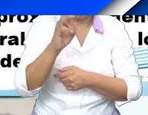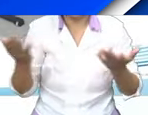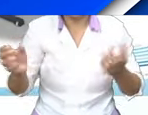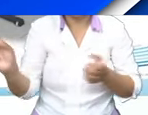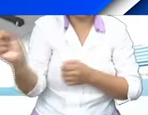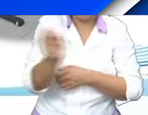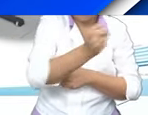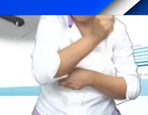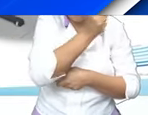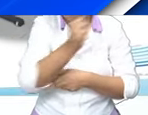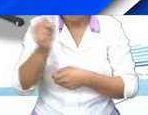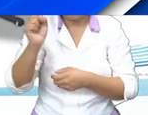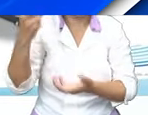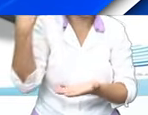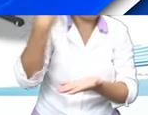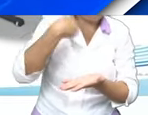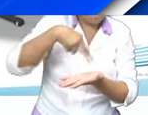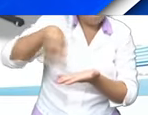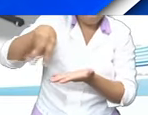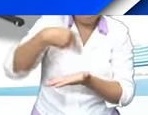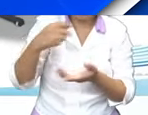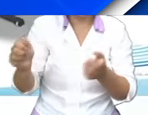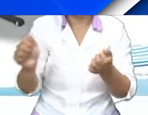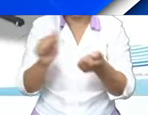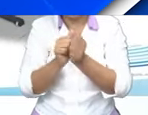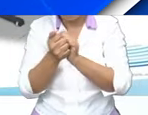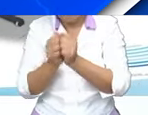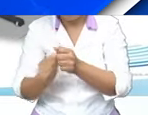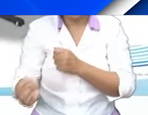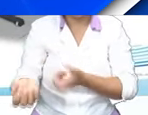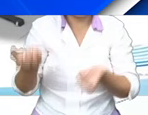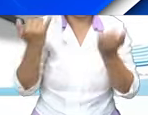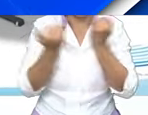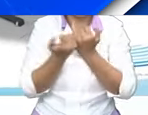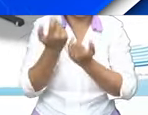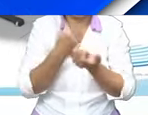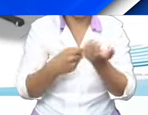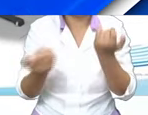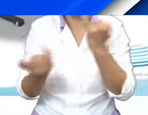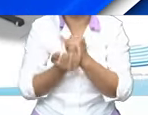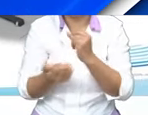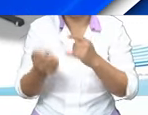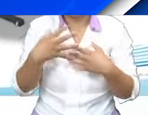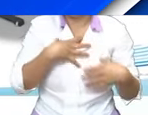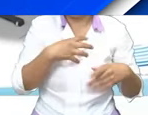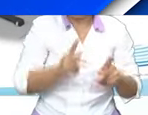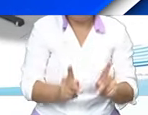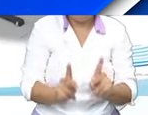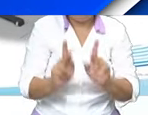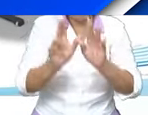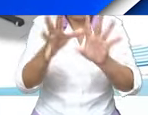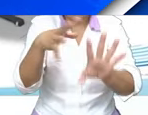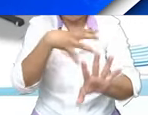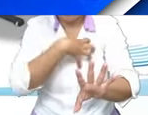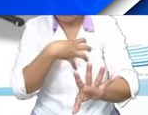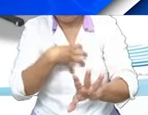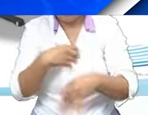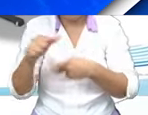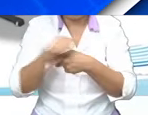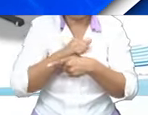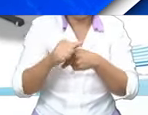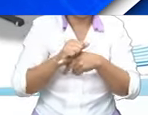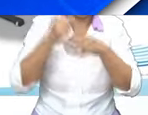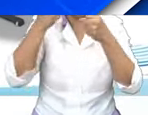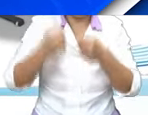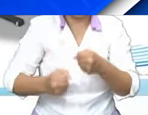total Dávila manifestó que el diagnóstico se realizó con el objetivo de identificar las buenas prácticas generacionales